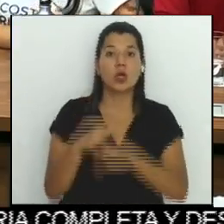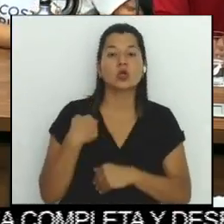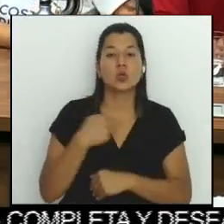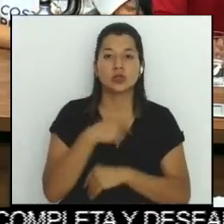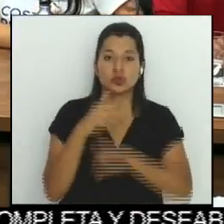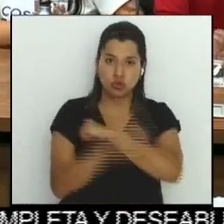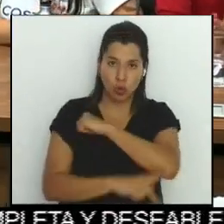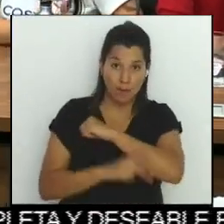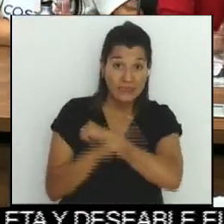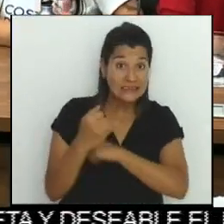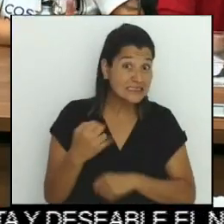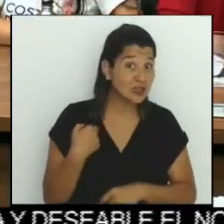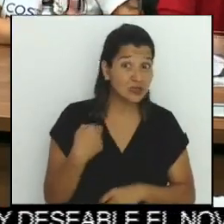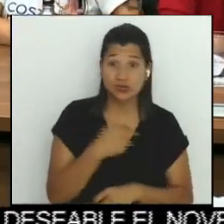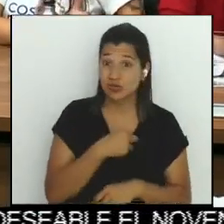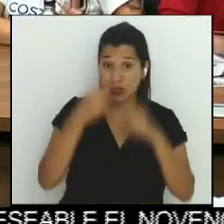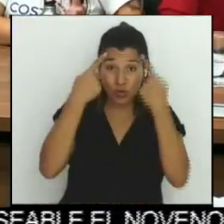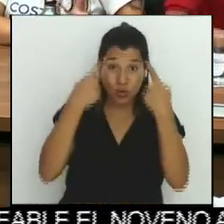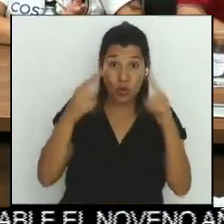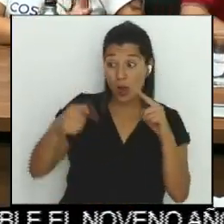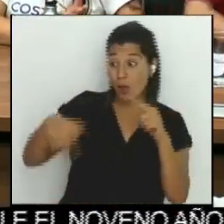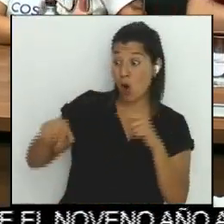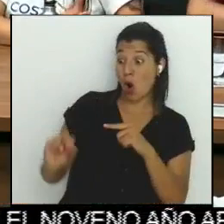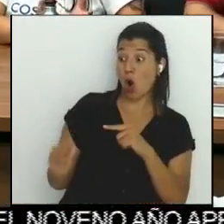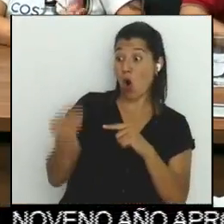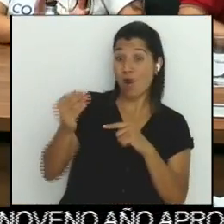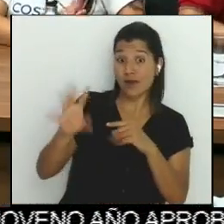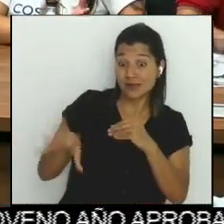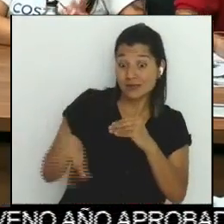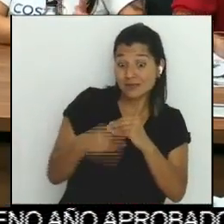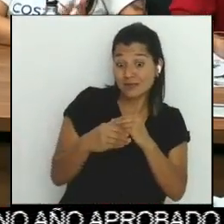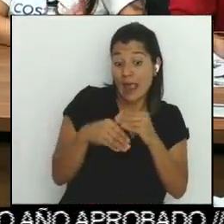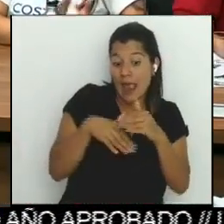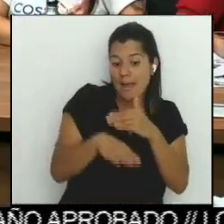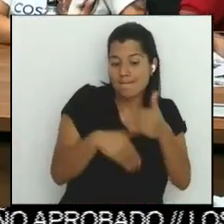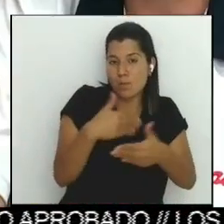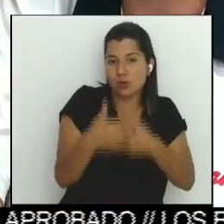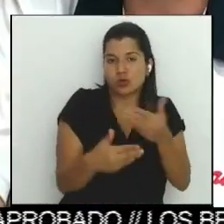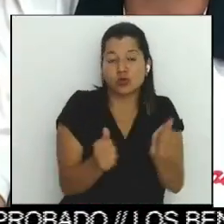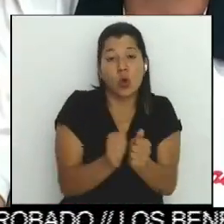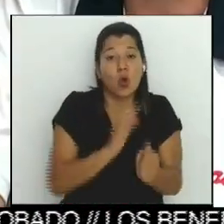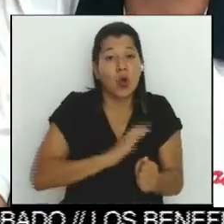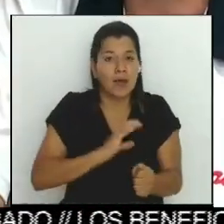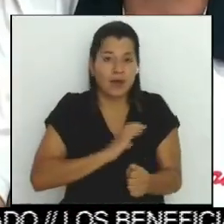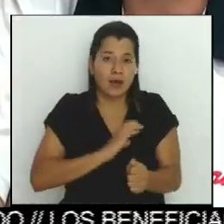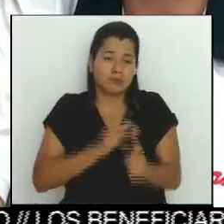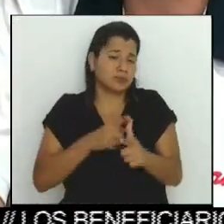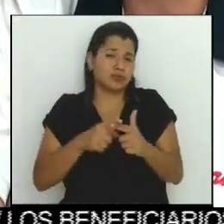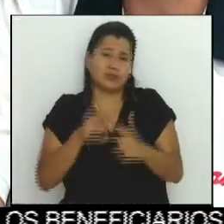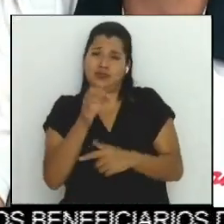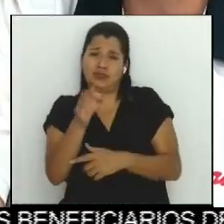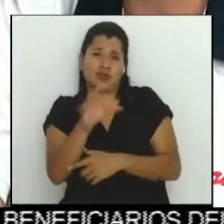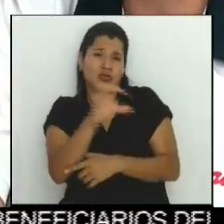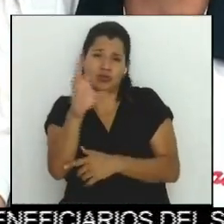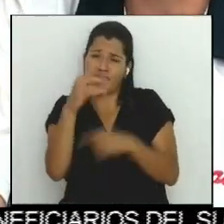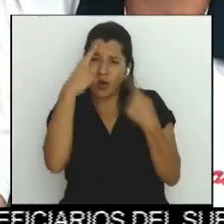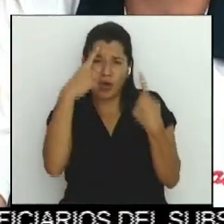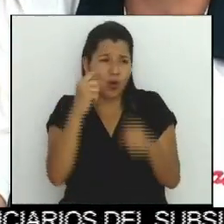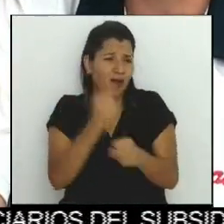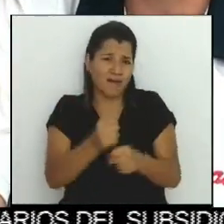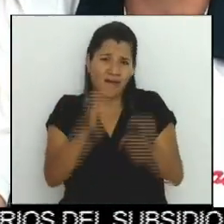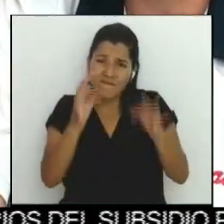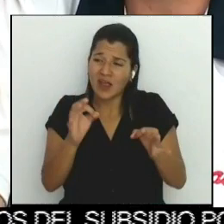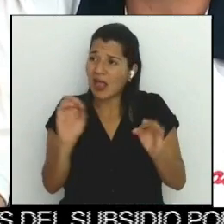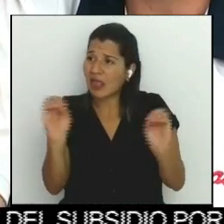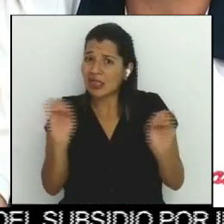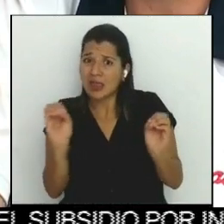jóvenes a través de un proceso de calidad, este país no va a poder ser ni eficiente ni competitivo. Estaremos defendiendo nuestra educación pública y eso